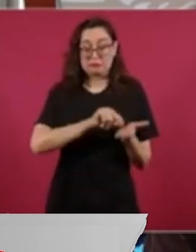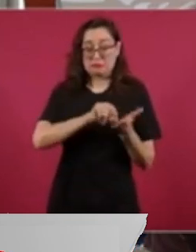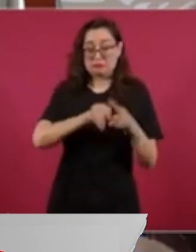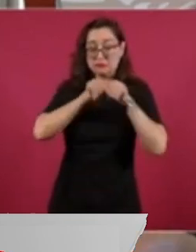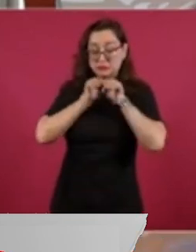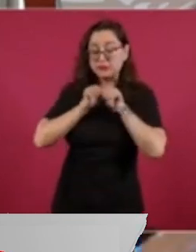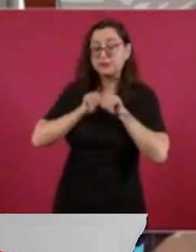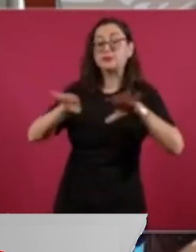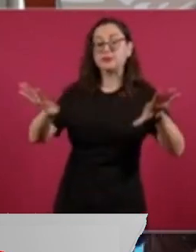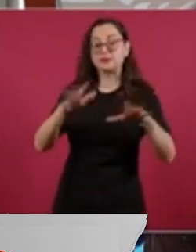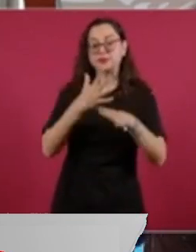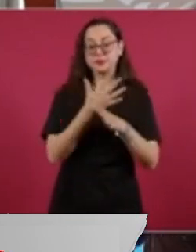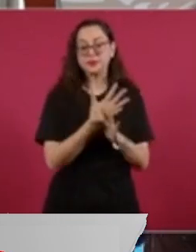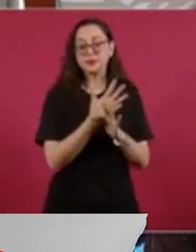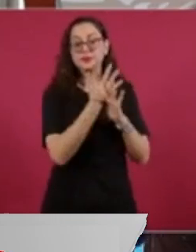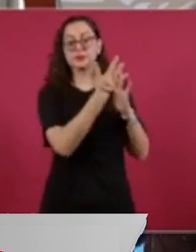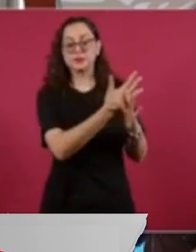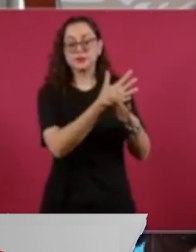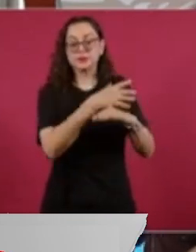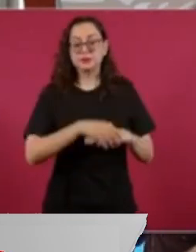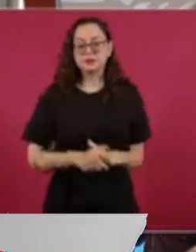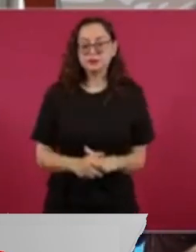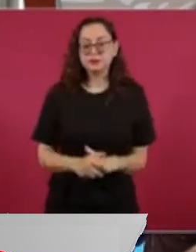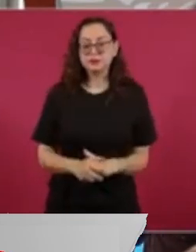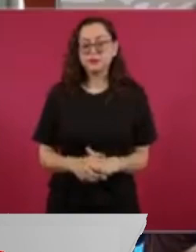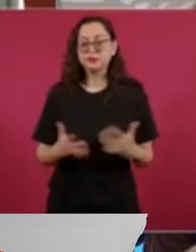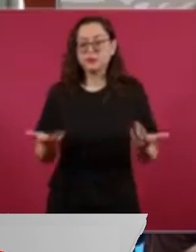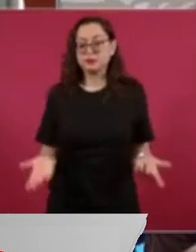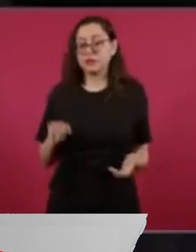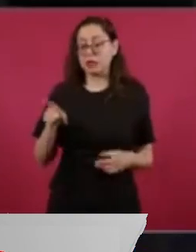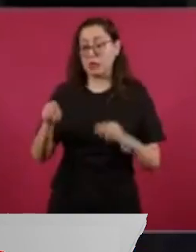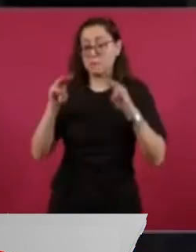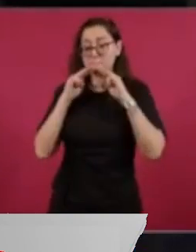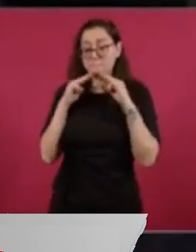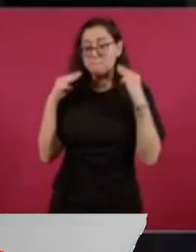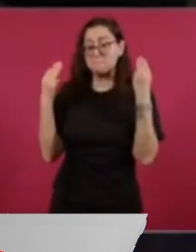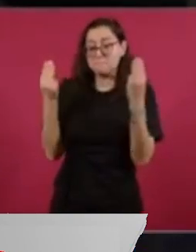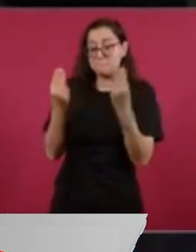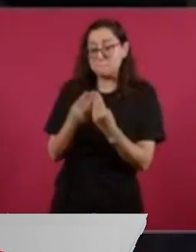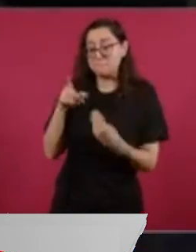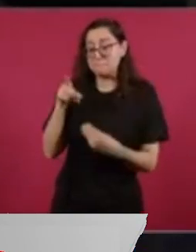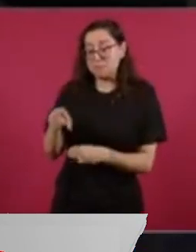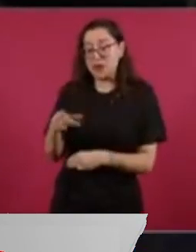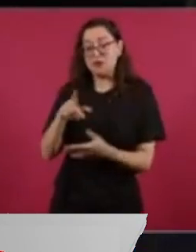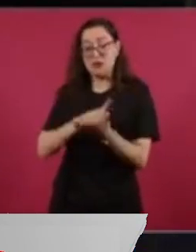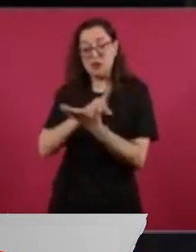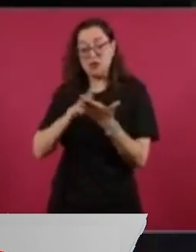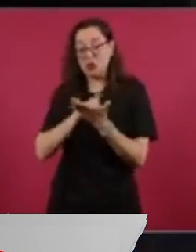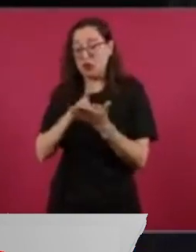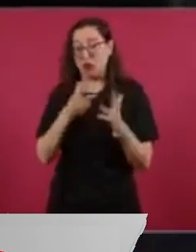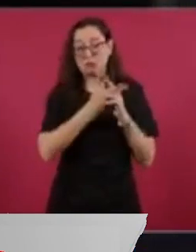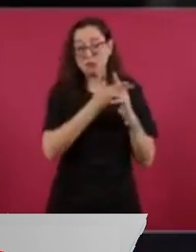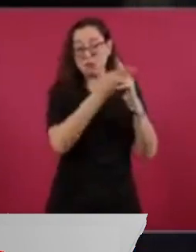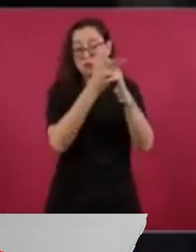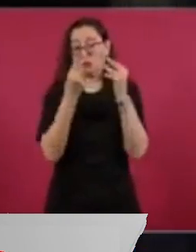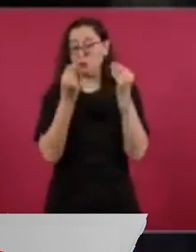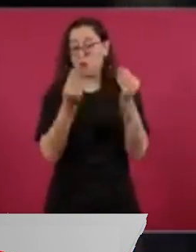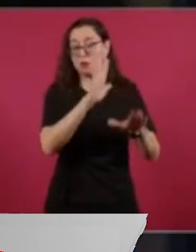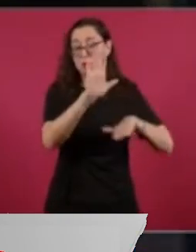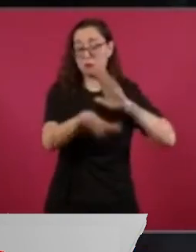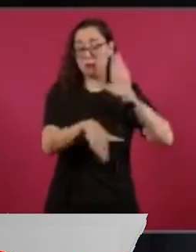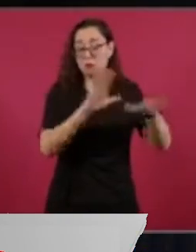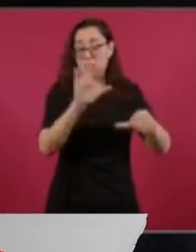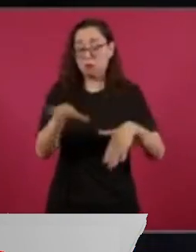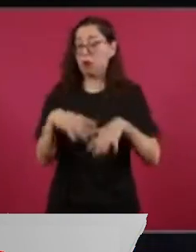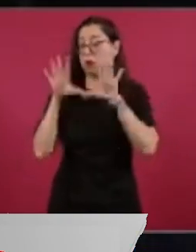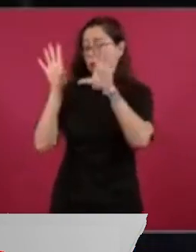que es una de las organizaciones más mortíferas del mundo, que lo celebra y dice que fue una